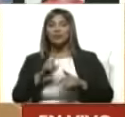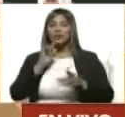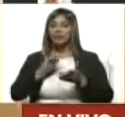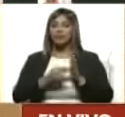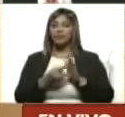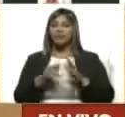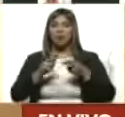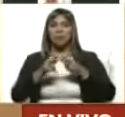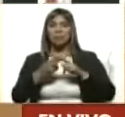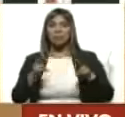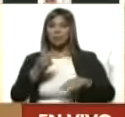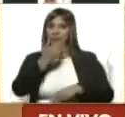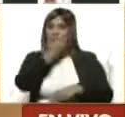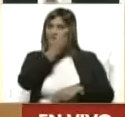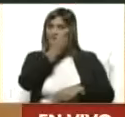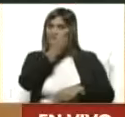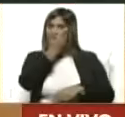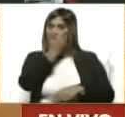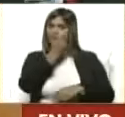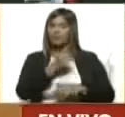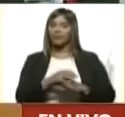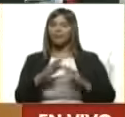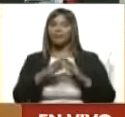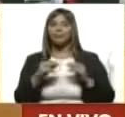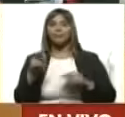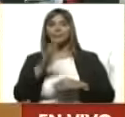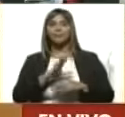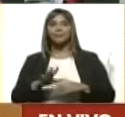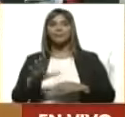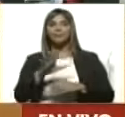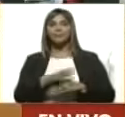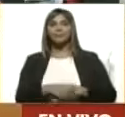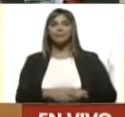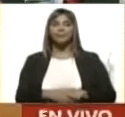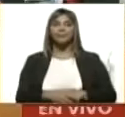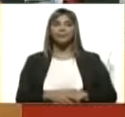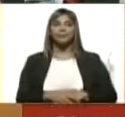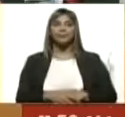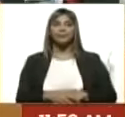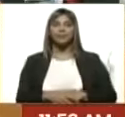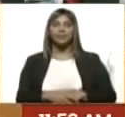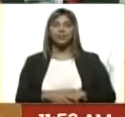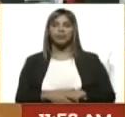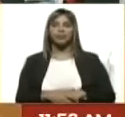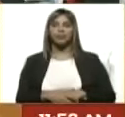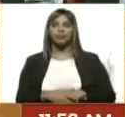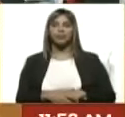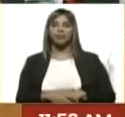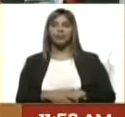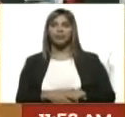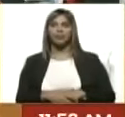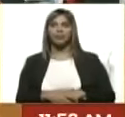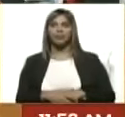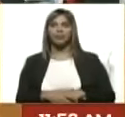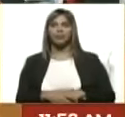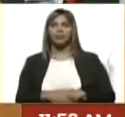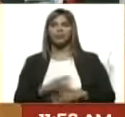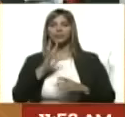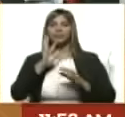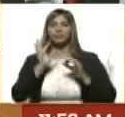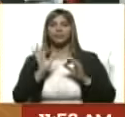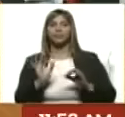en paz para el territorio de toda esta hermosa patria. Si garantizamos,